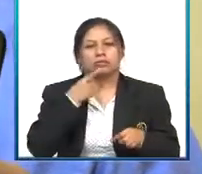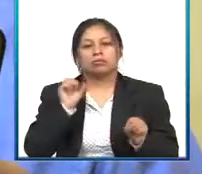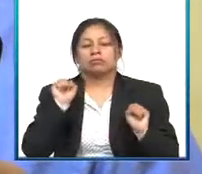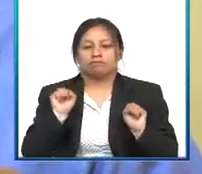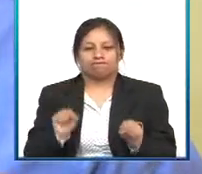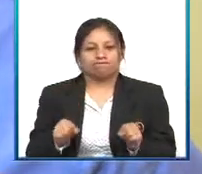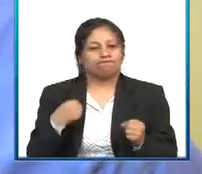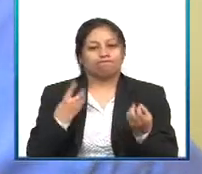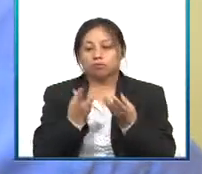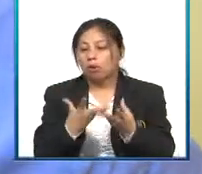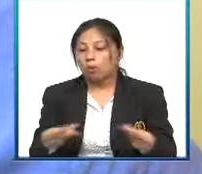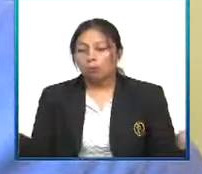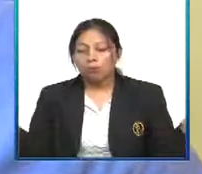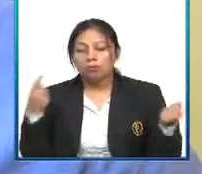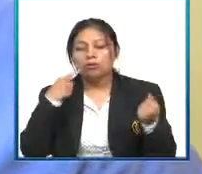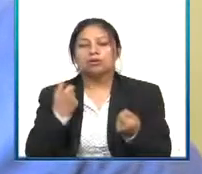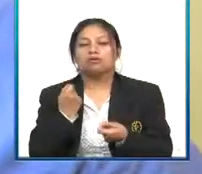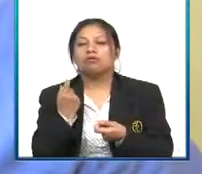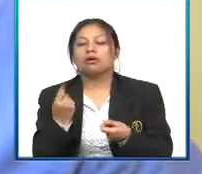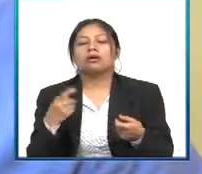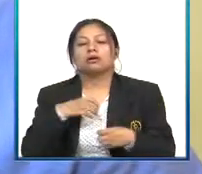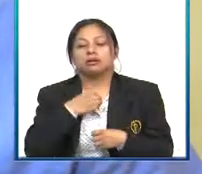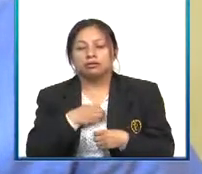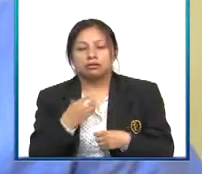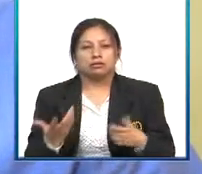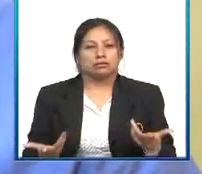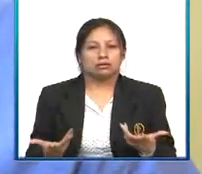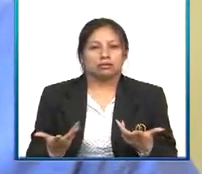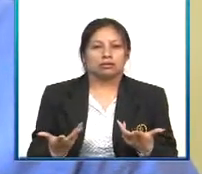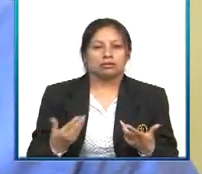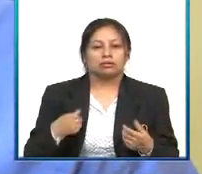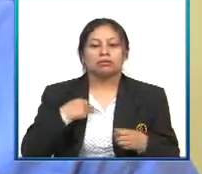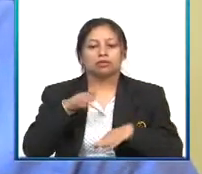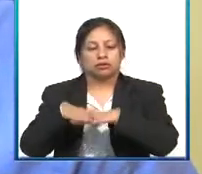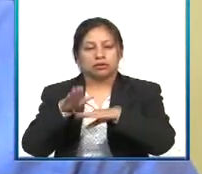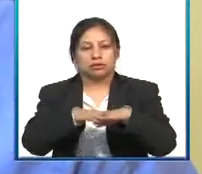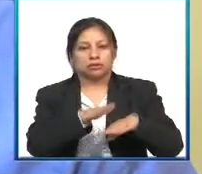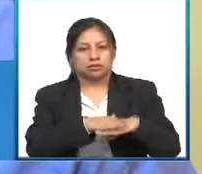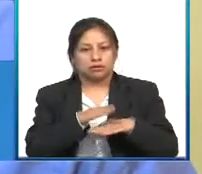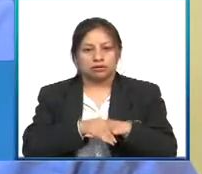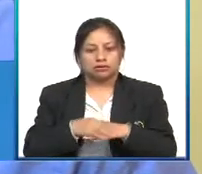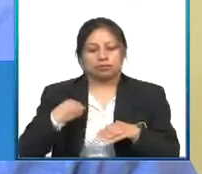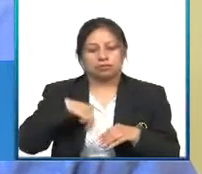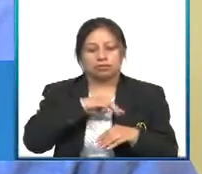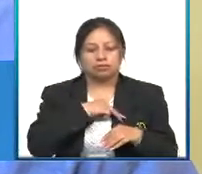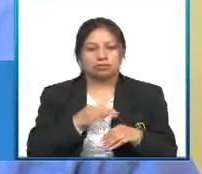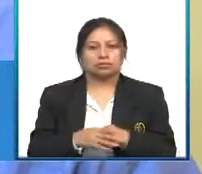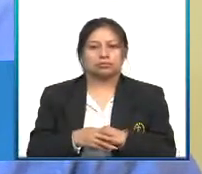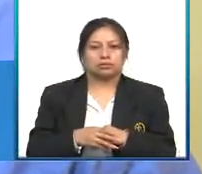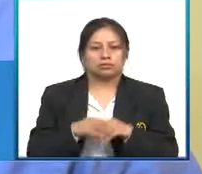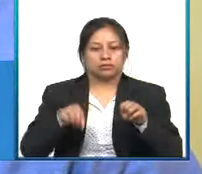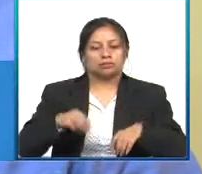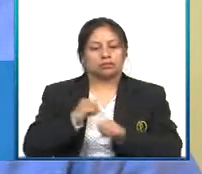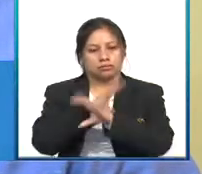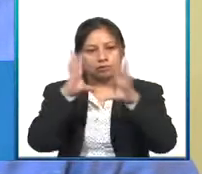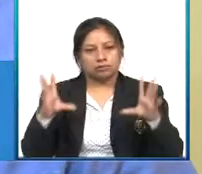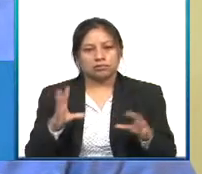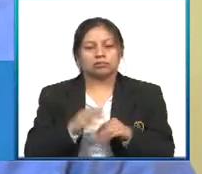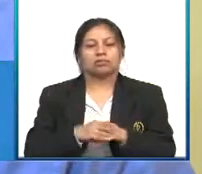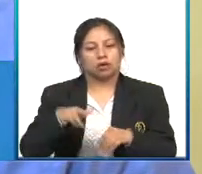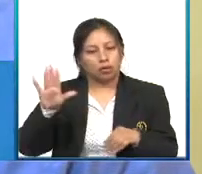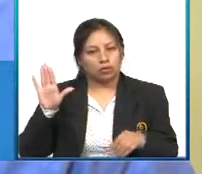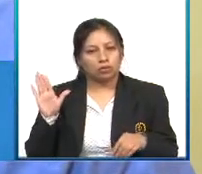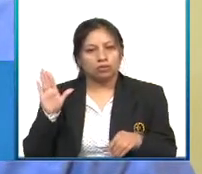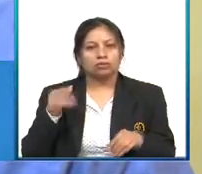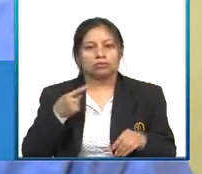provocado que se queden vacantes en esa área. Lo que nosotros le solicitamos al Ministerio en esta mañana es que